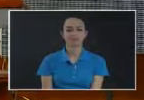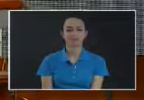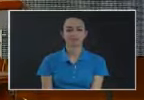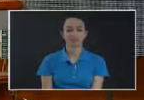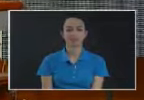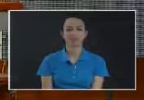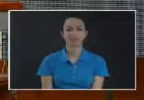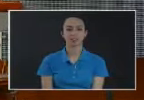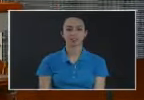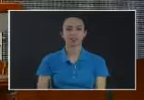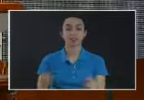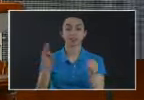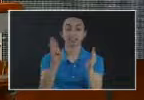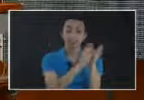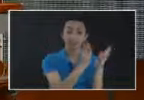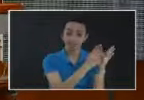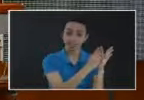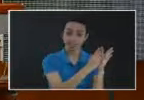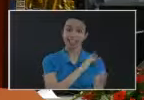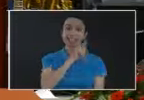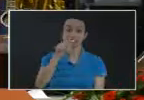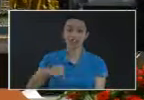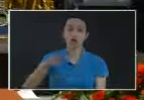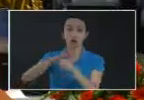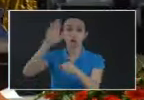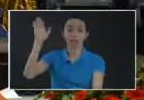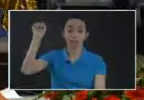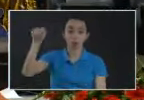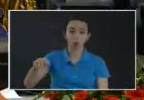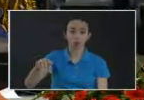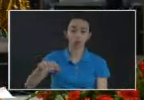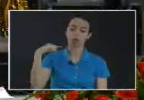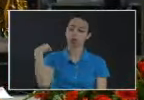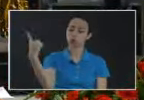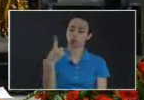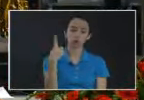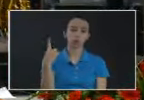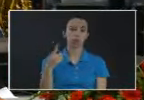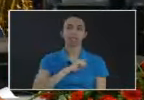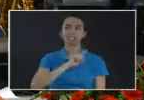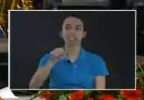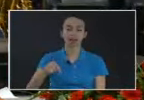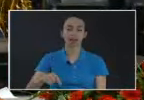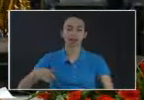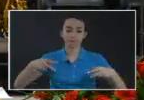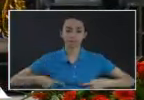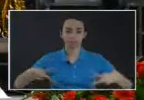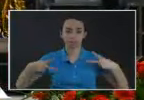La palabra se está cumpliendo. Todo se está dando para ese encuentro